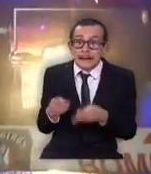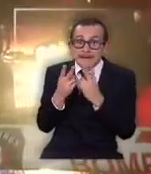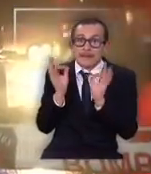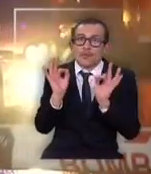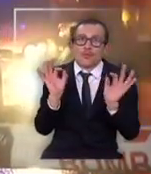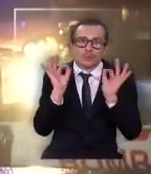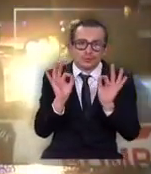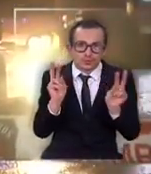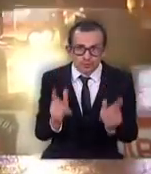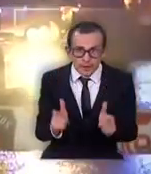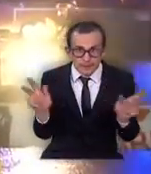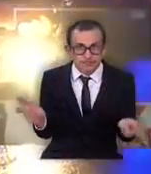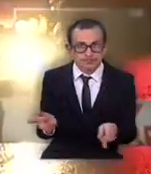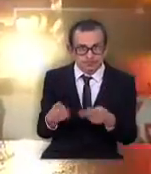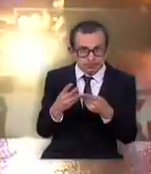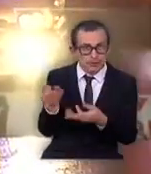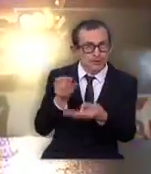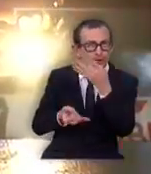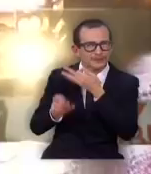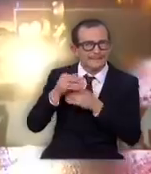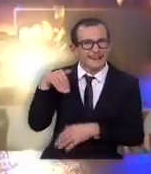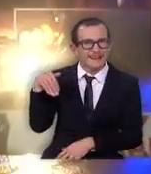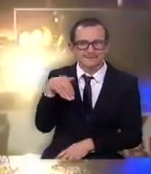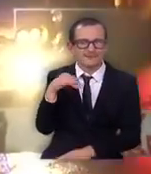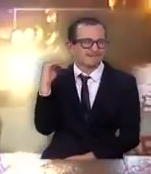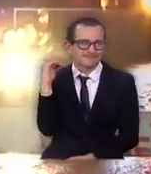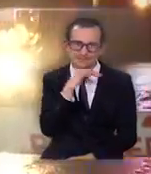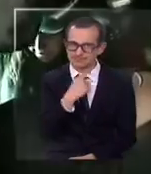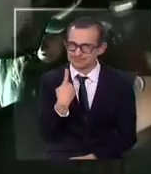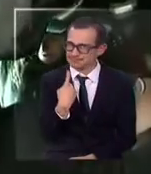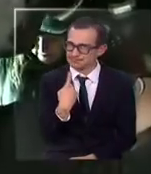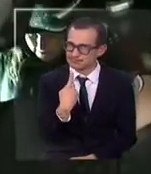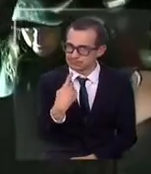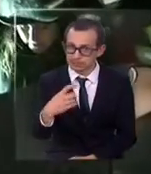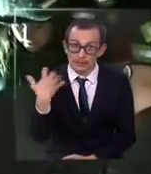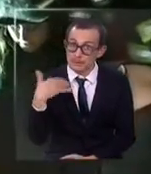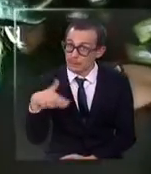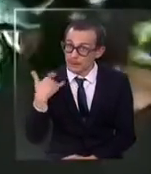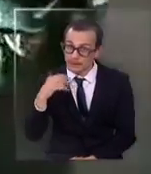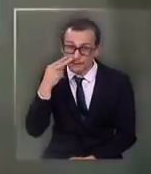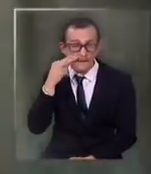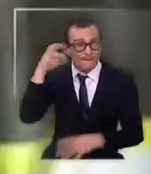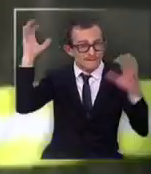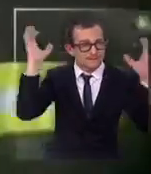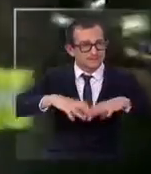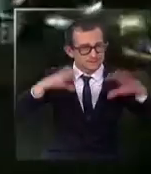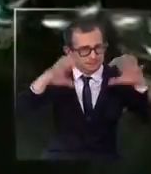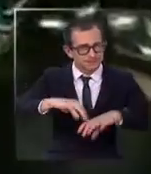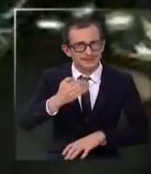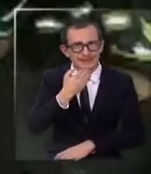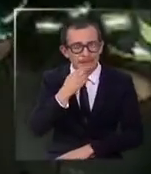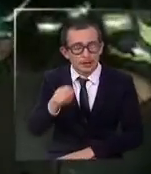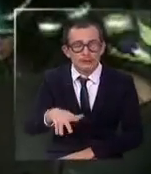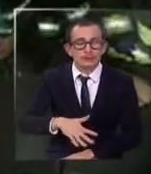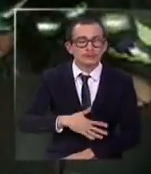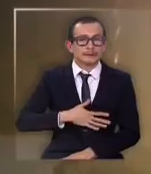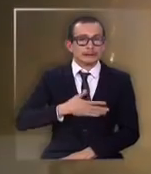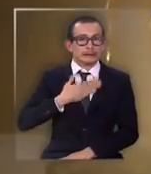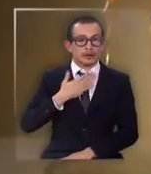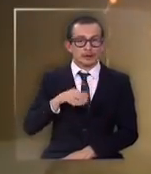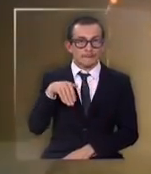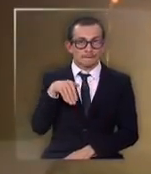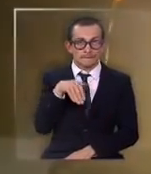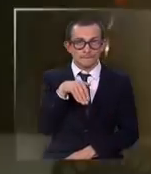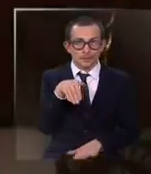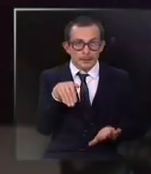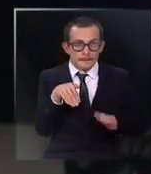milagrosas. Curiosamente, nos comentaban, el bus venía a una velocidad bastante importante, llovía mucho y nada más que ellos sintieron que el bus